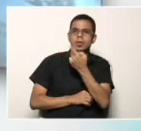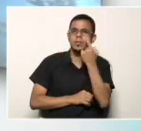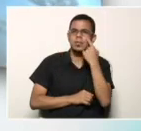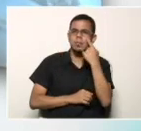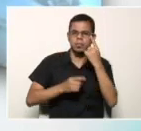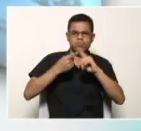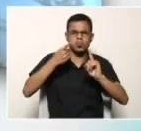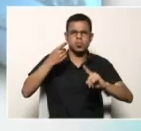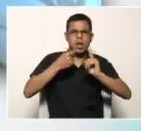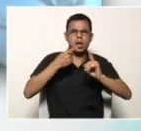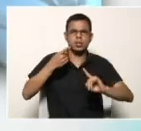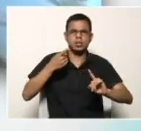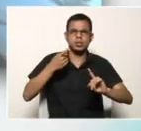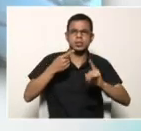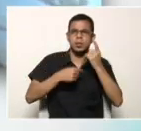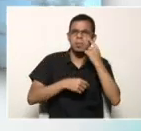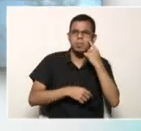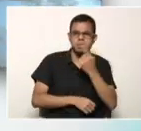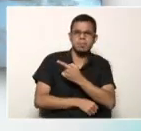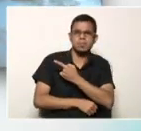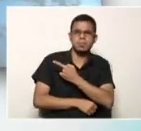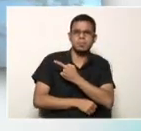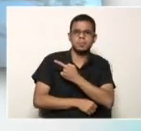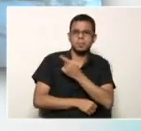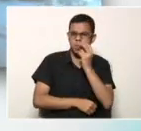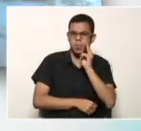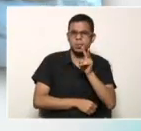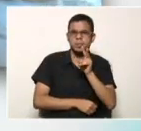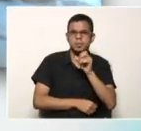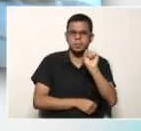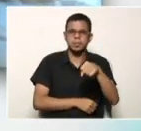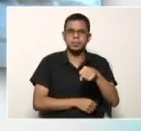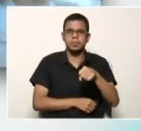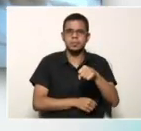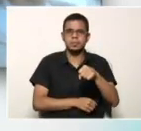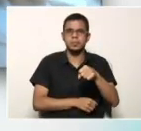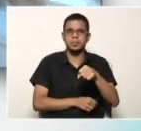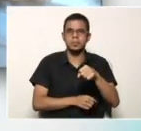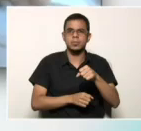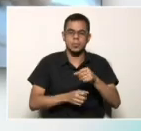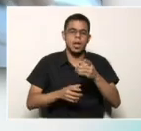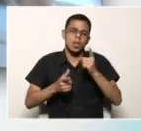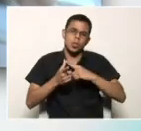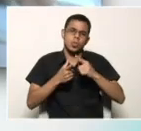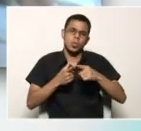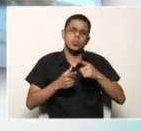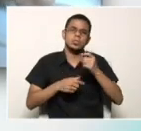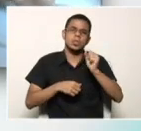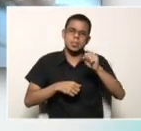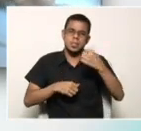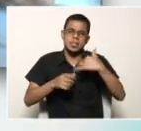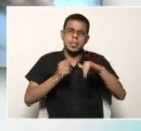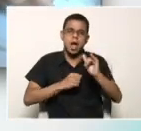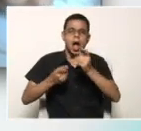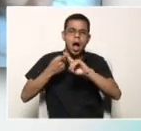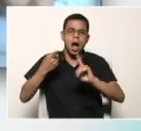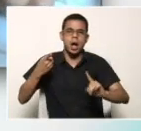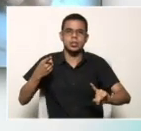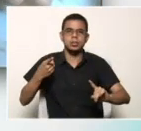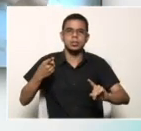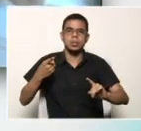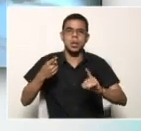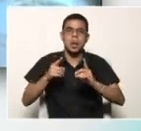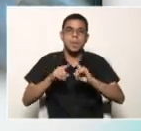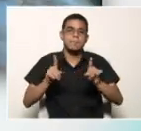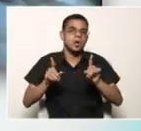se ve cómo ilumina el destornillador, producto de que la fase está llegando a la tarjeta, pero no me